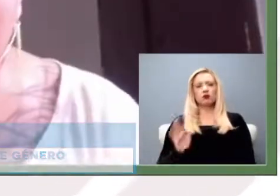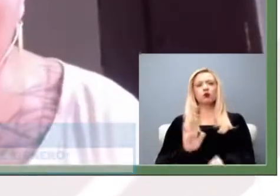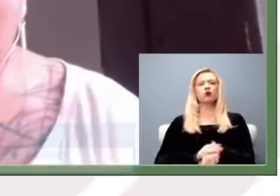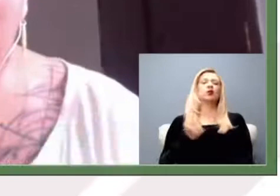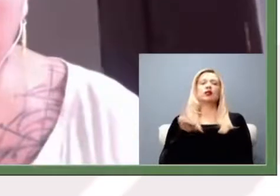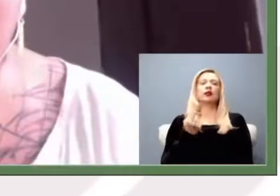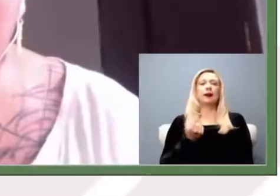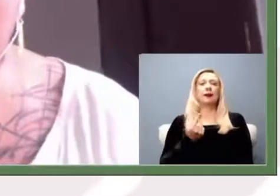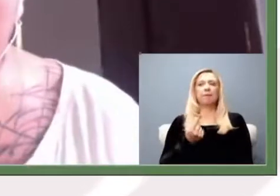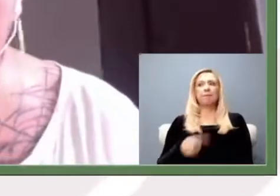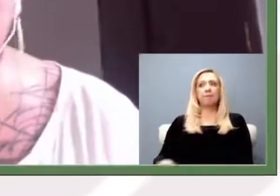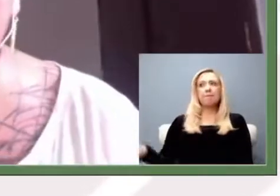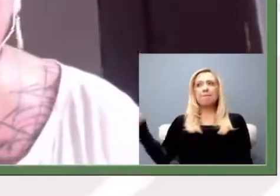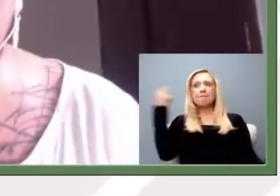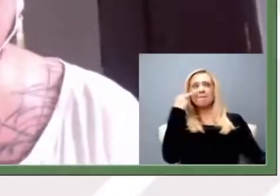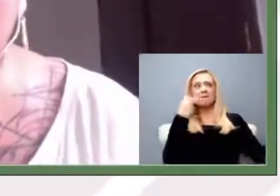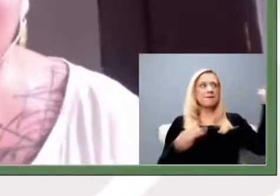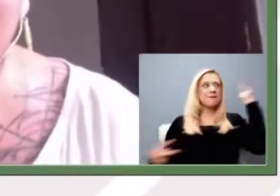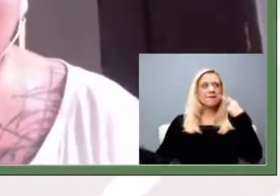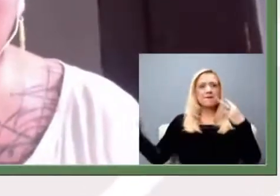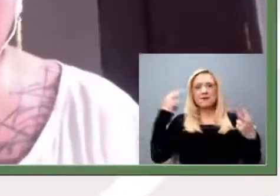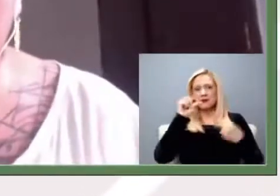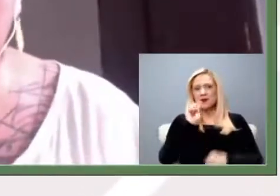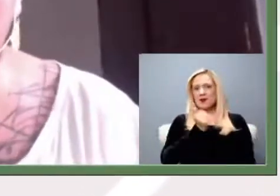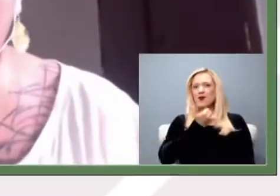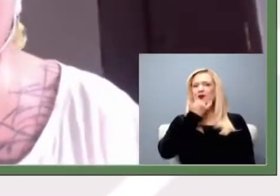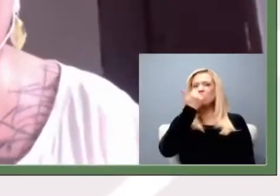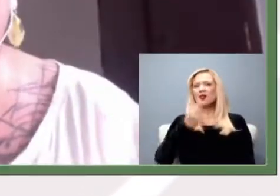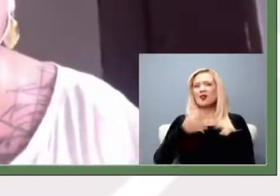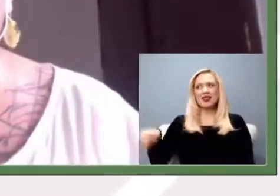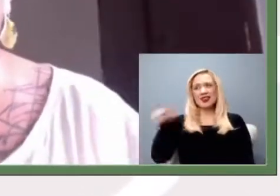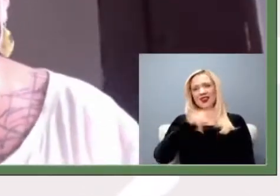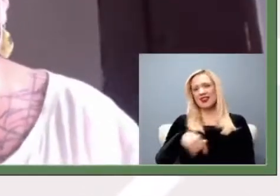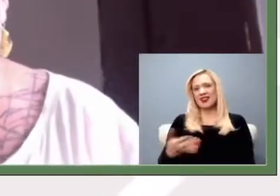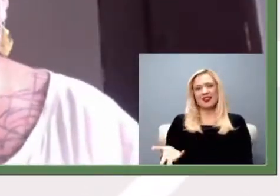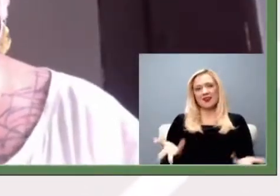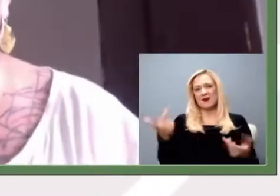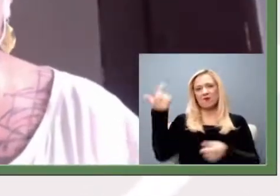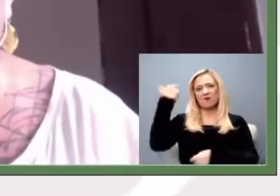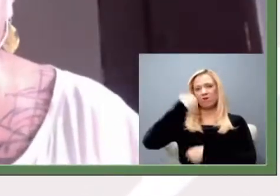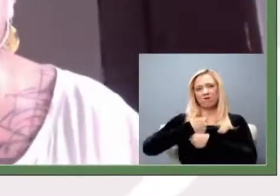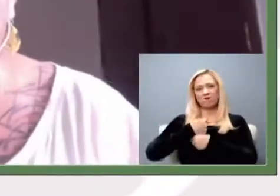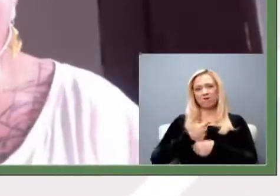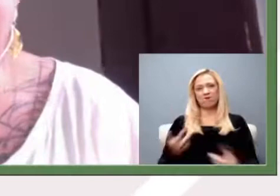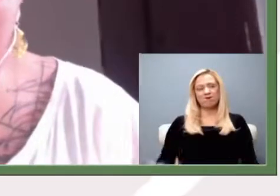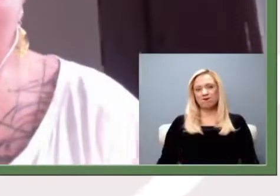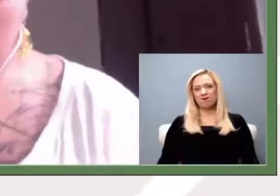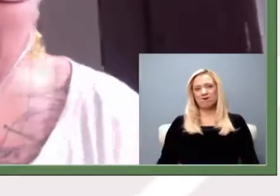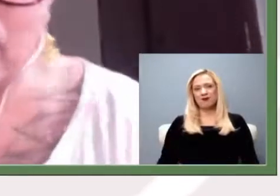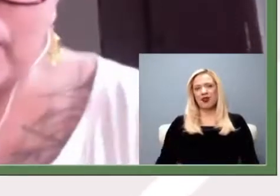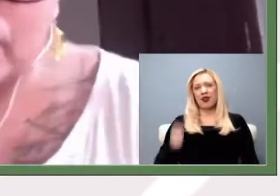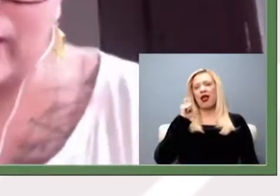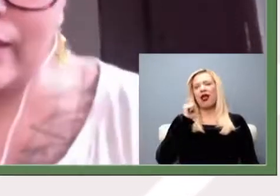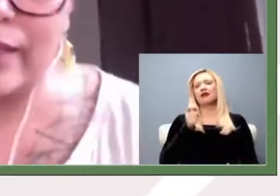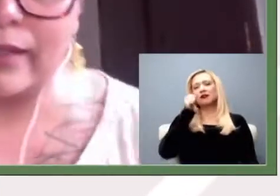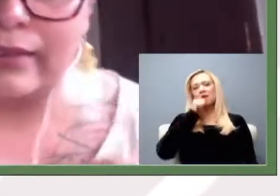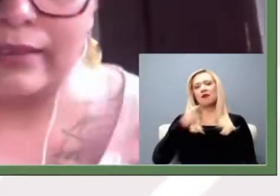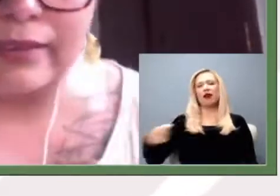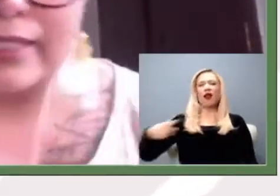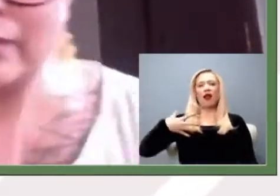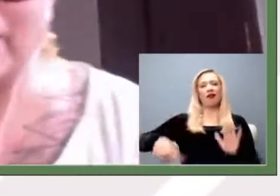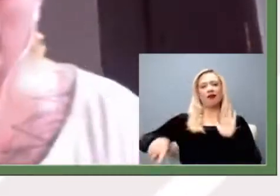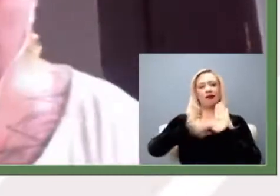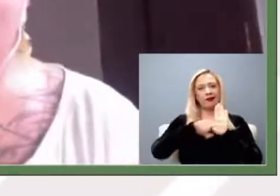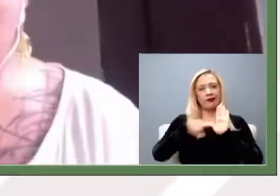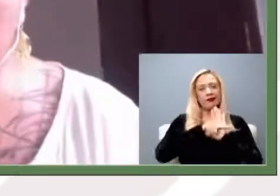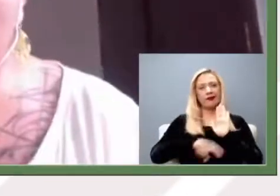es el prejuicio, una preconcepción sobre algo que generalmente pues resulta ser negativa, ¿no? O tiene